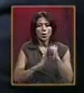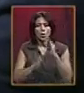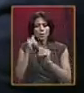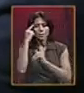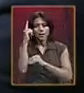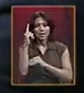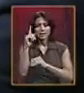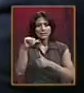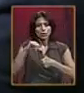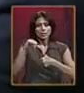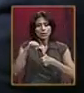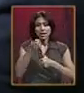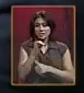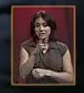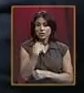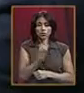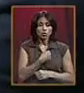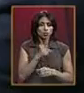aceleramos un poco,